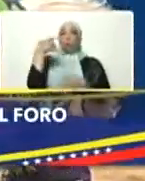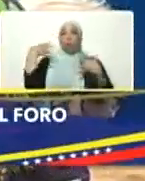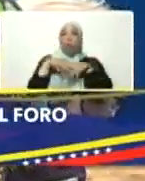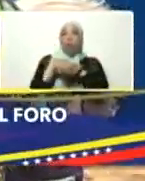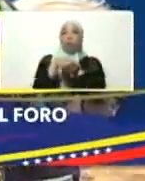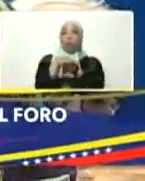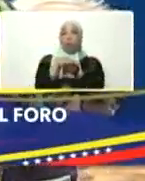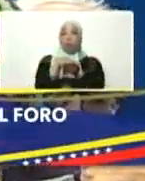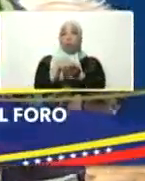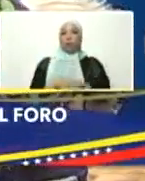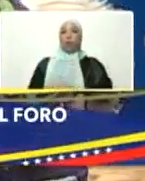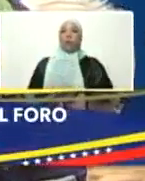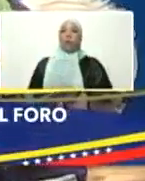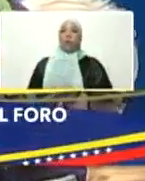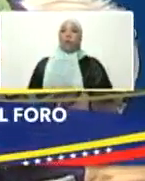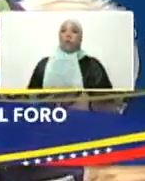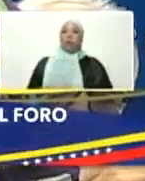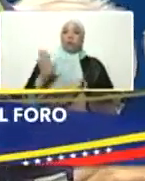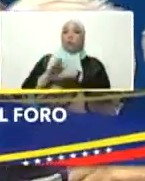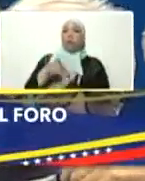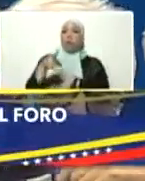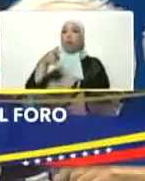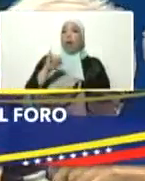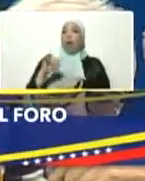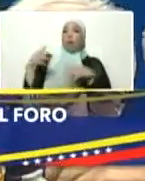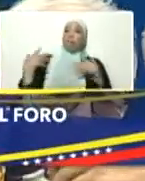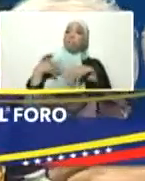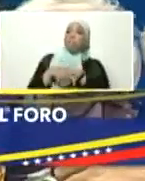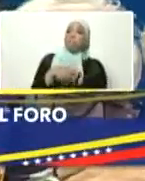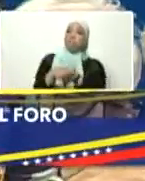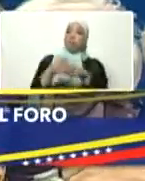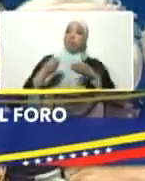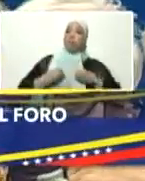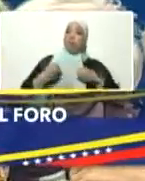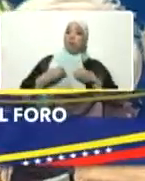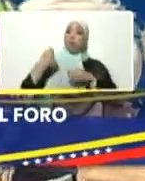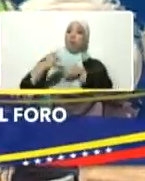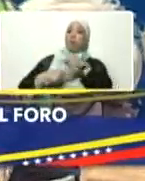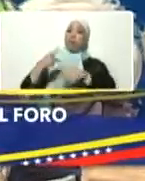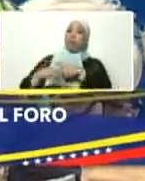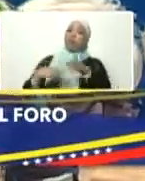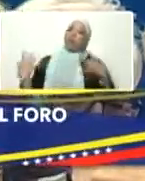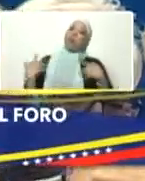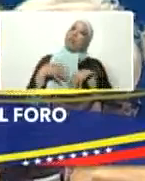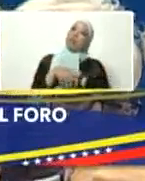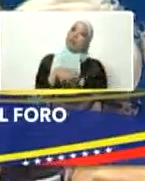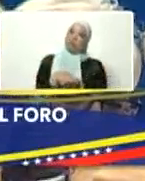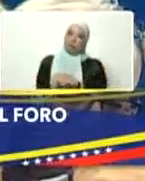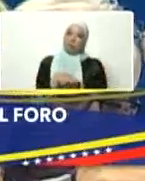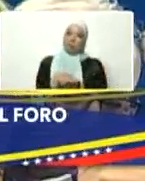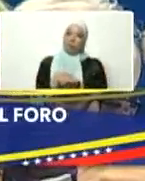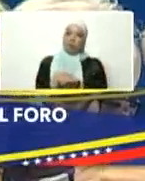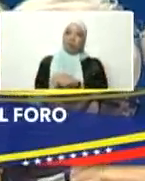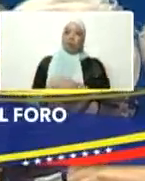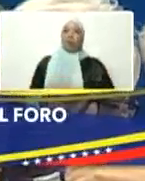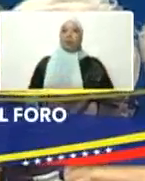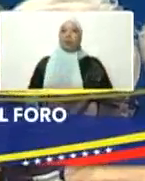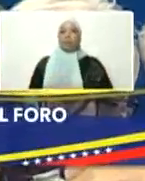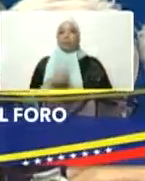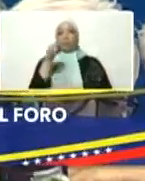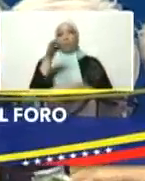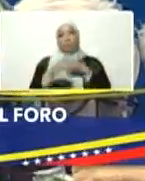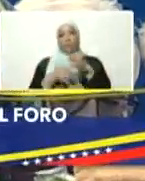integración, porque ahí es donde estamos viviendo los verdaderos procesos de integración. Entonces, cuente,